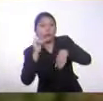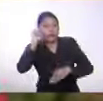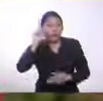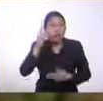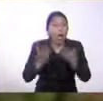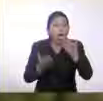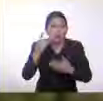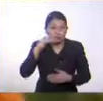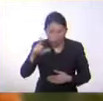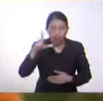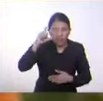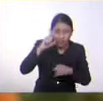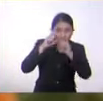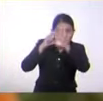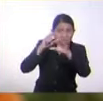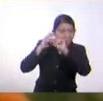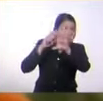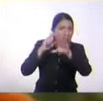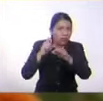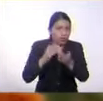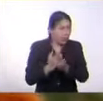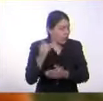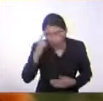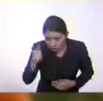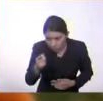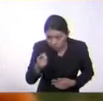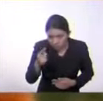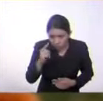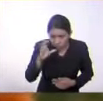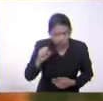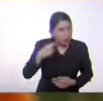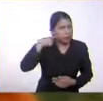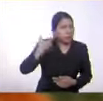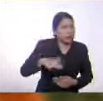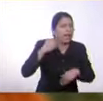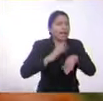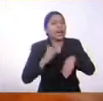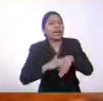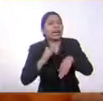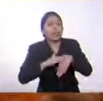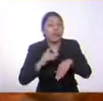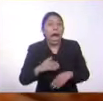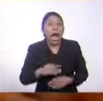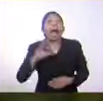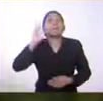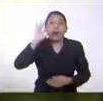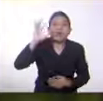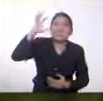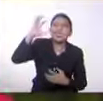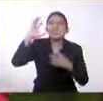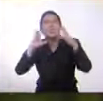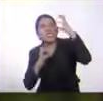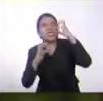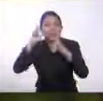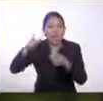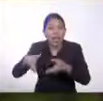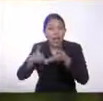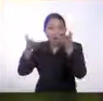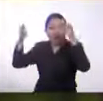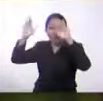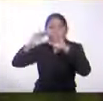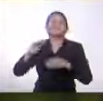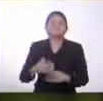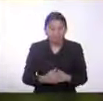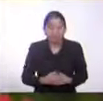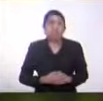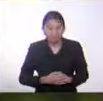visto su flash desde las copas de los árboles. Vaya, parece que tendremos que trepar al árbol para alcanzarlo. Sí, creo que en